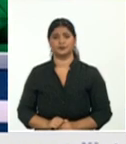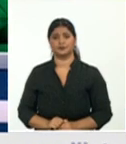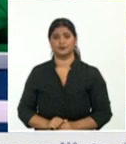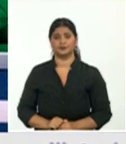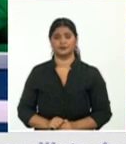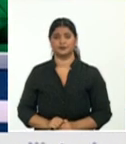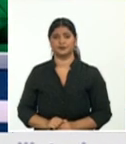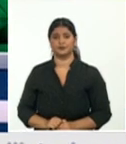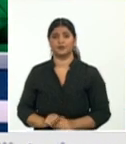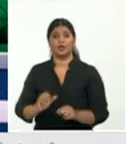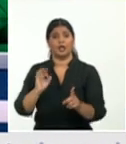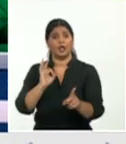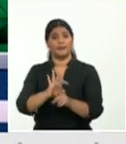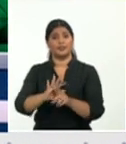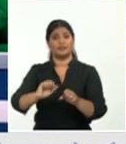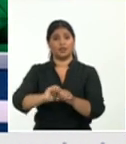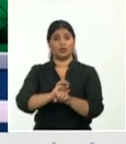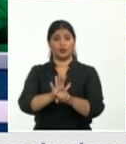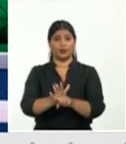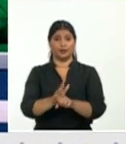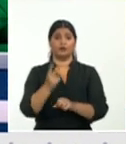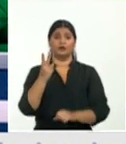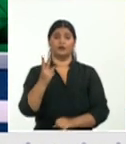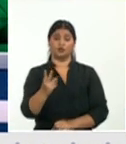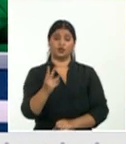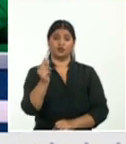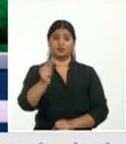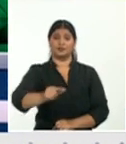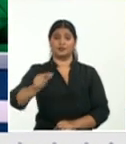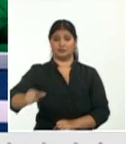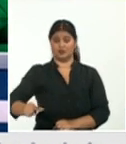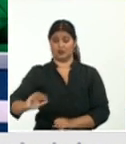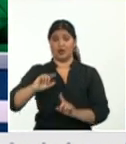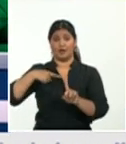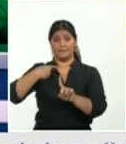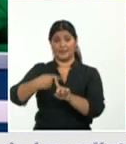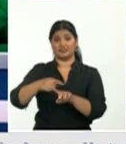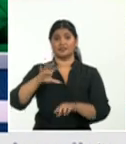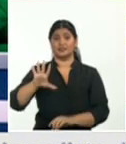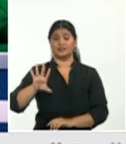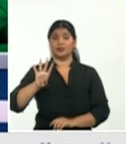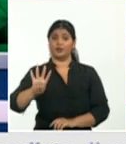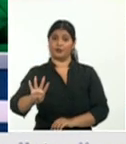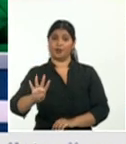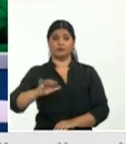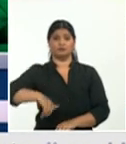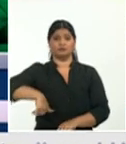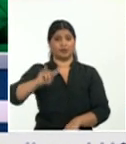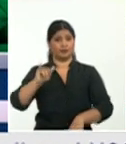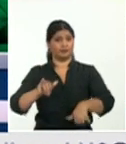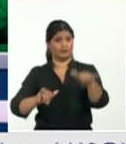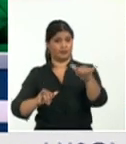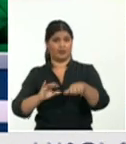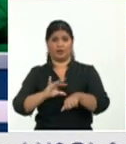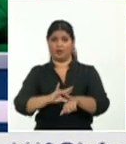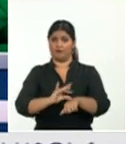evacuados, 54 personas que han retornado después del diagnóstico de la enfermedad, y